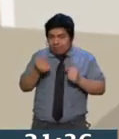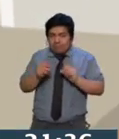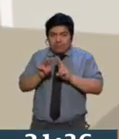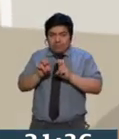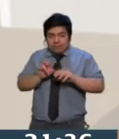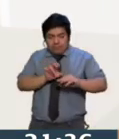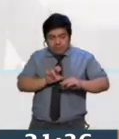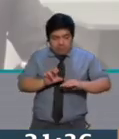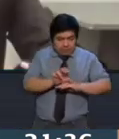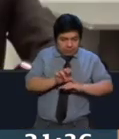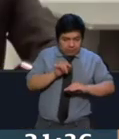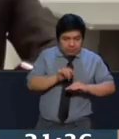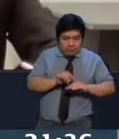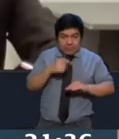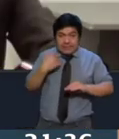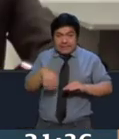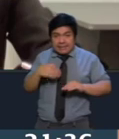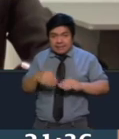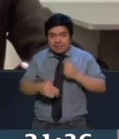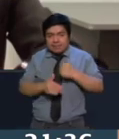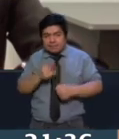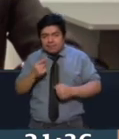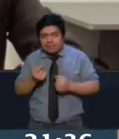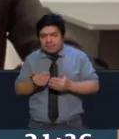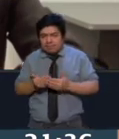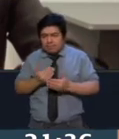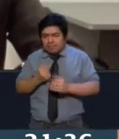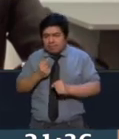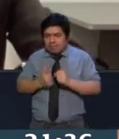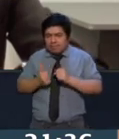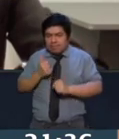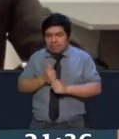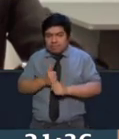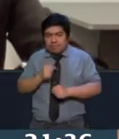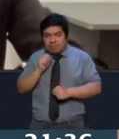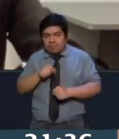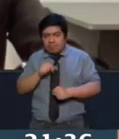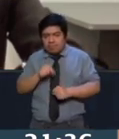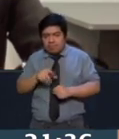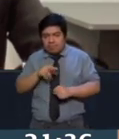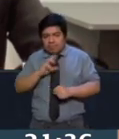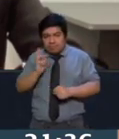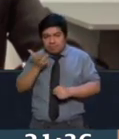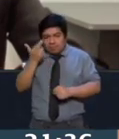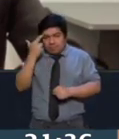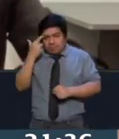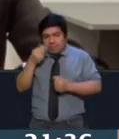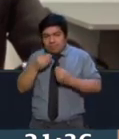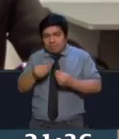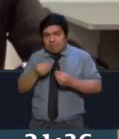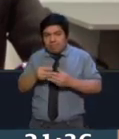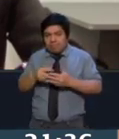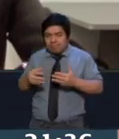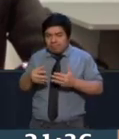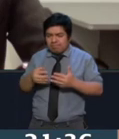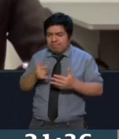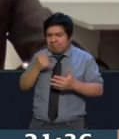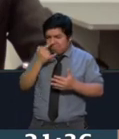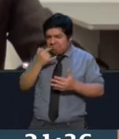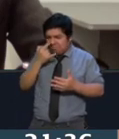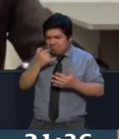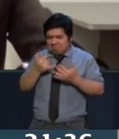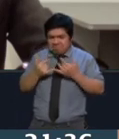que mencionabas sobre el Tren Maya también me llama la atención porque hace poco más de un año vivimos también un periodo en el que hubo muchos